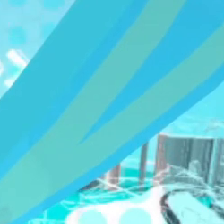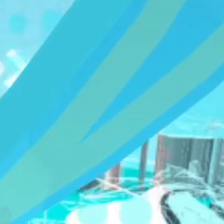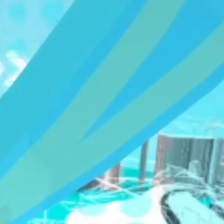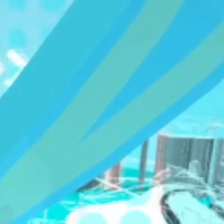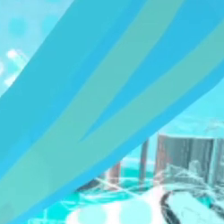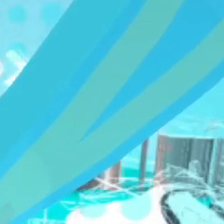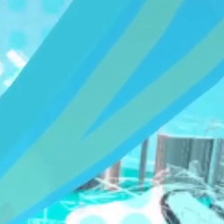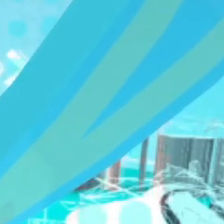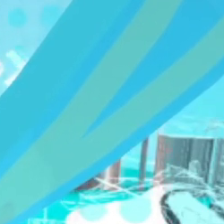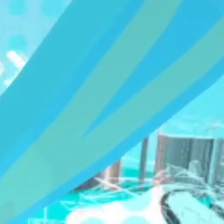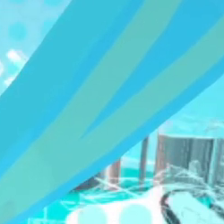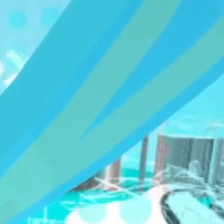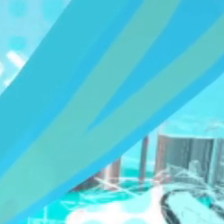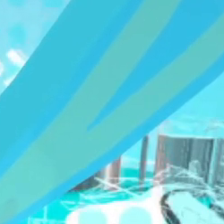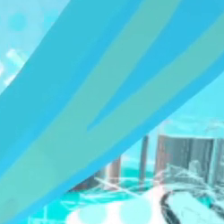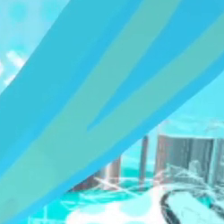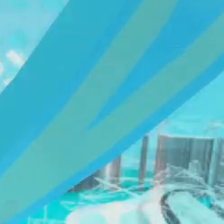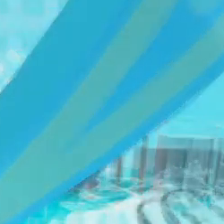78 céntimos.